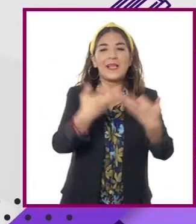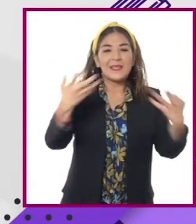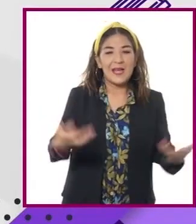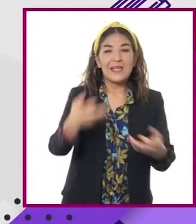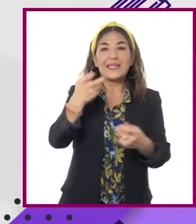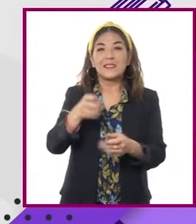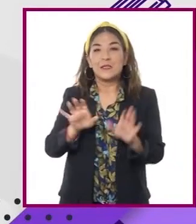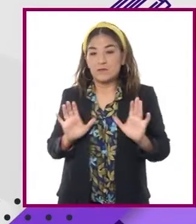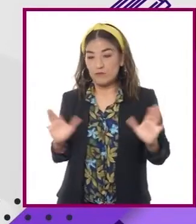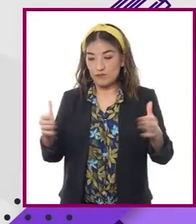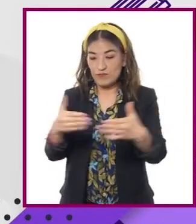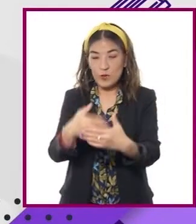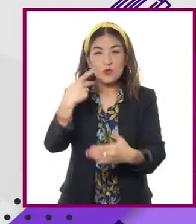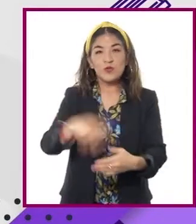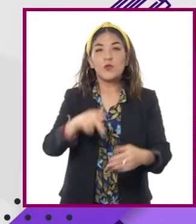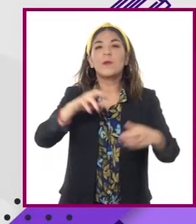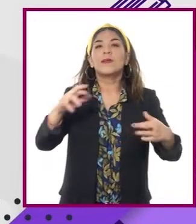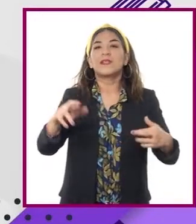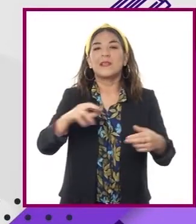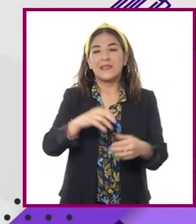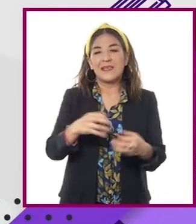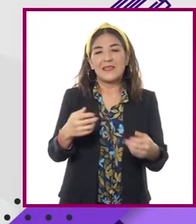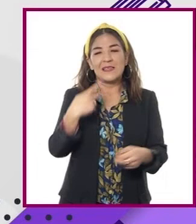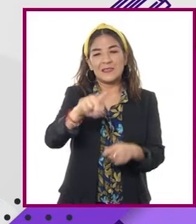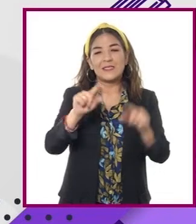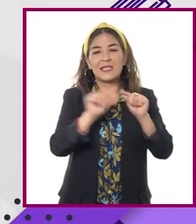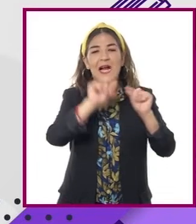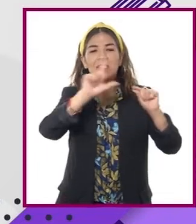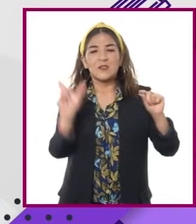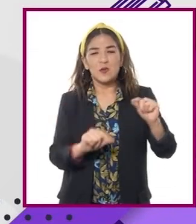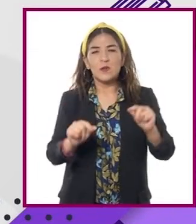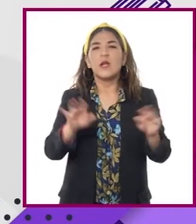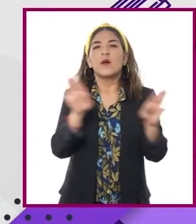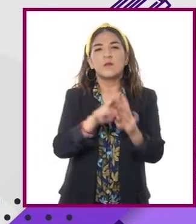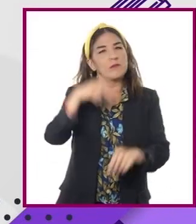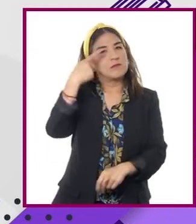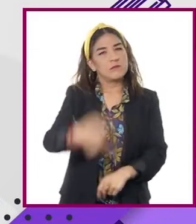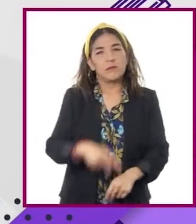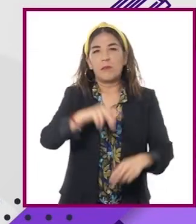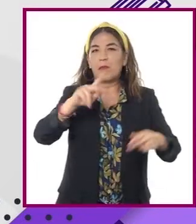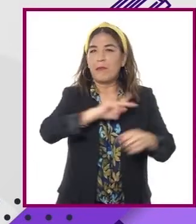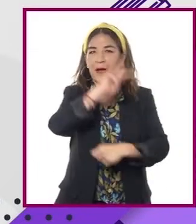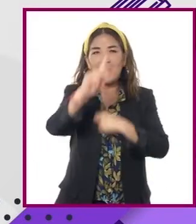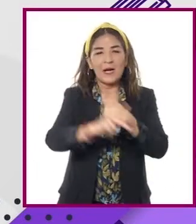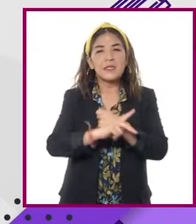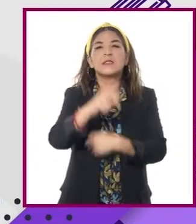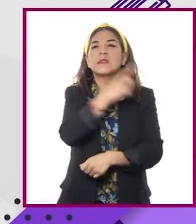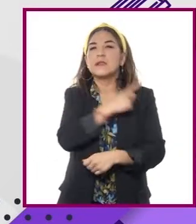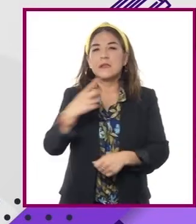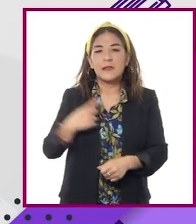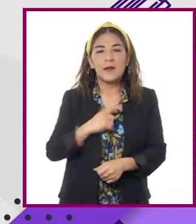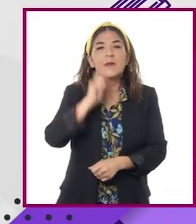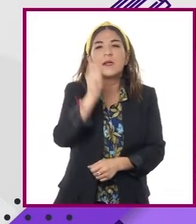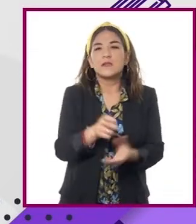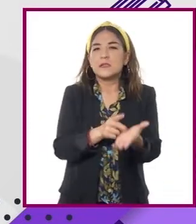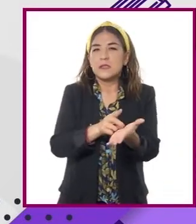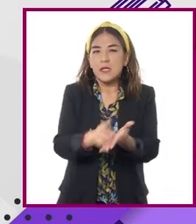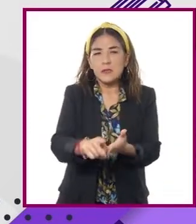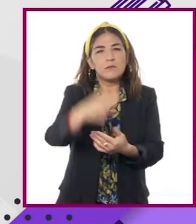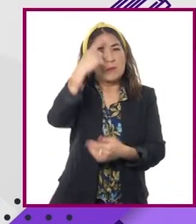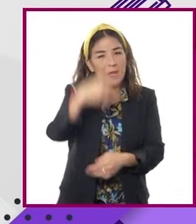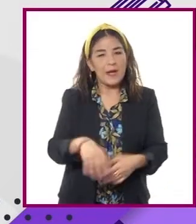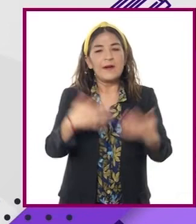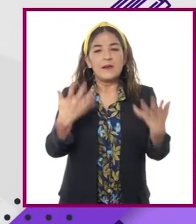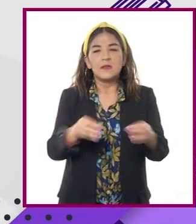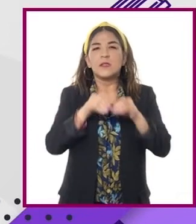del territorio nacional corresponde originariamente a la nación, la cual ha tenido y tiene el derecho de